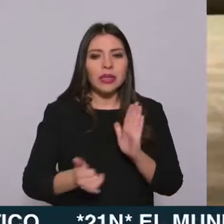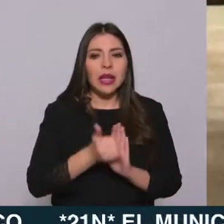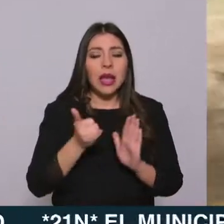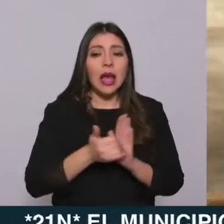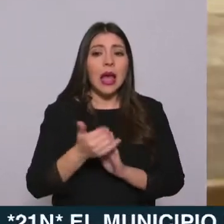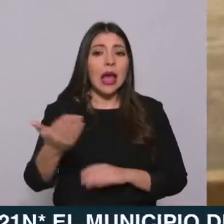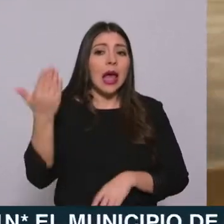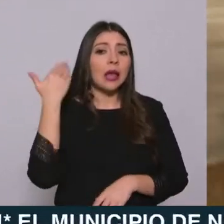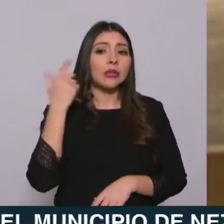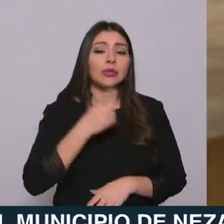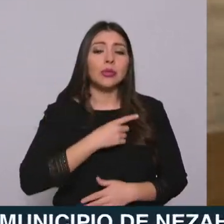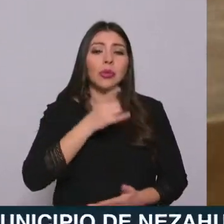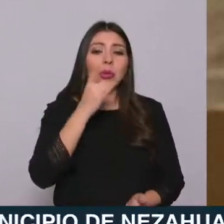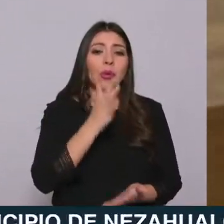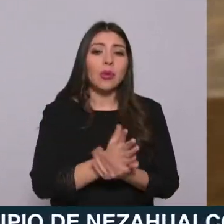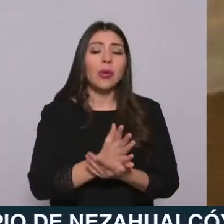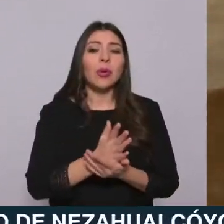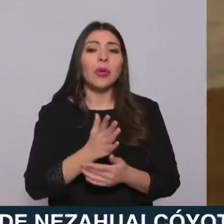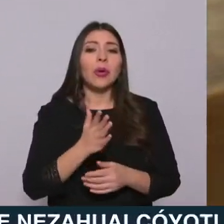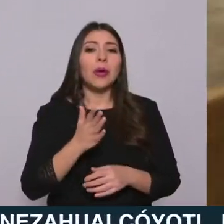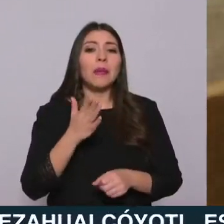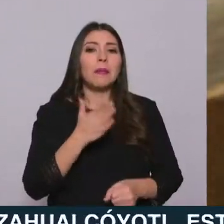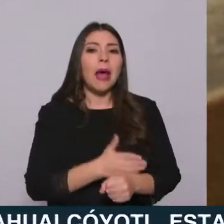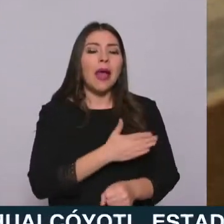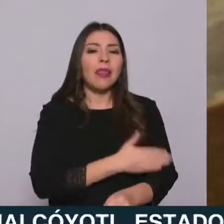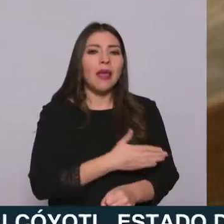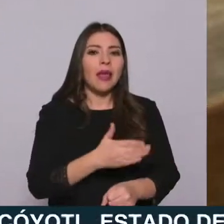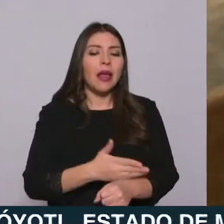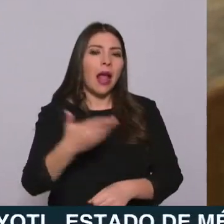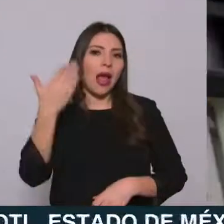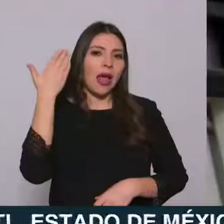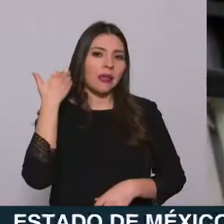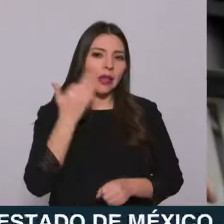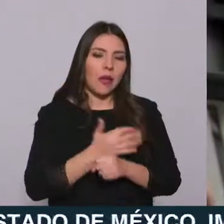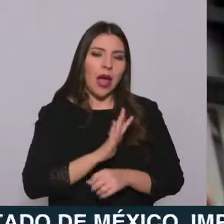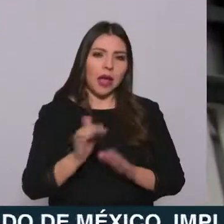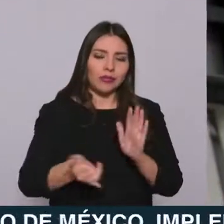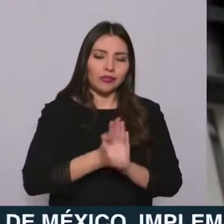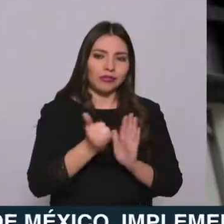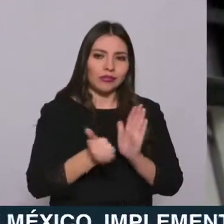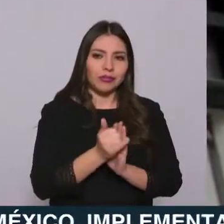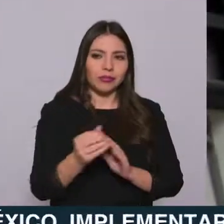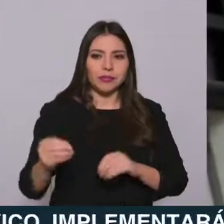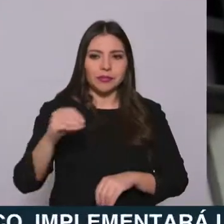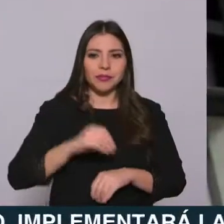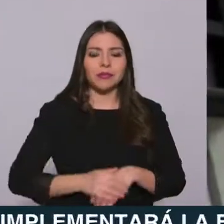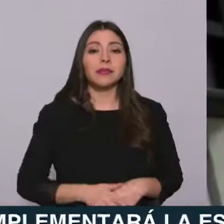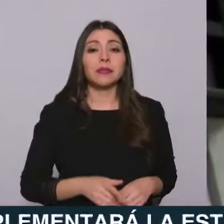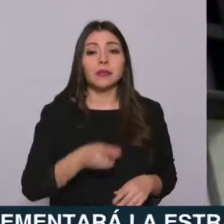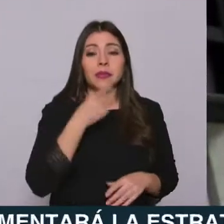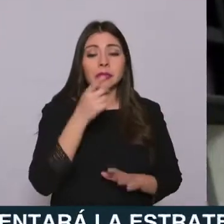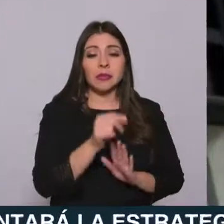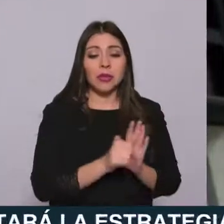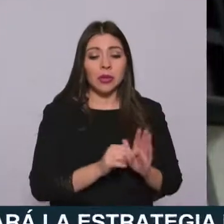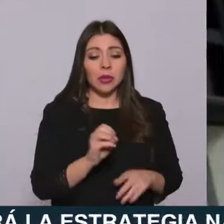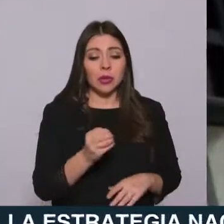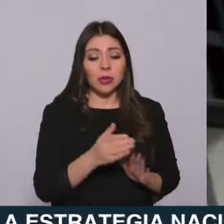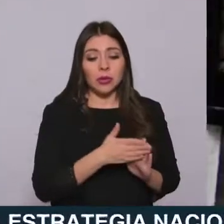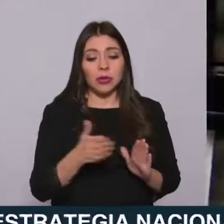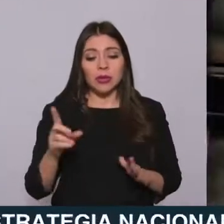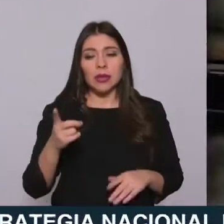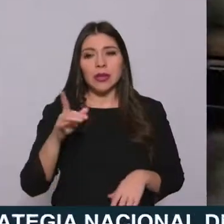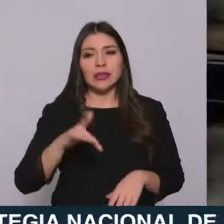todo eso, forrábamos. Durante los meses de octubre a diciembre, don Catalino siente más frío a causa de las